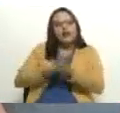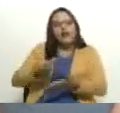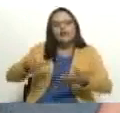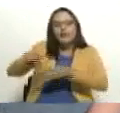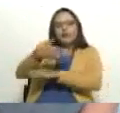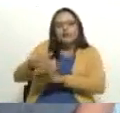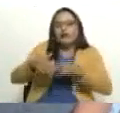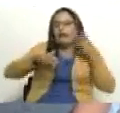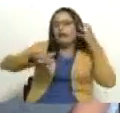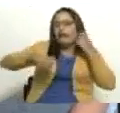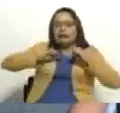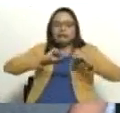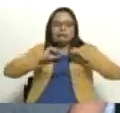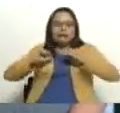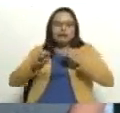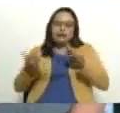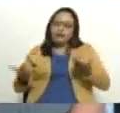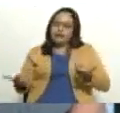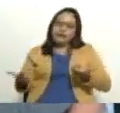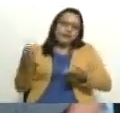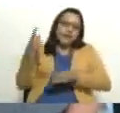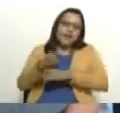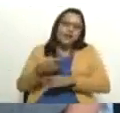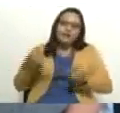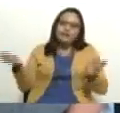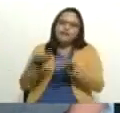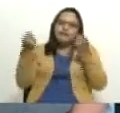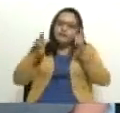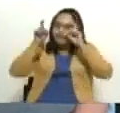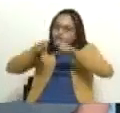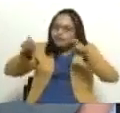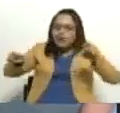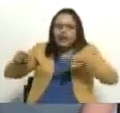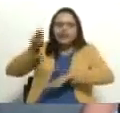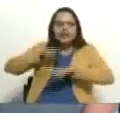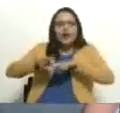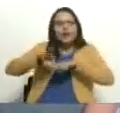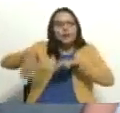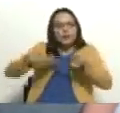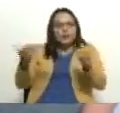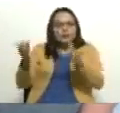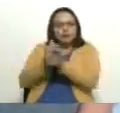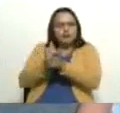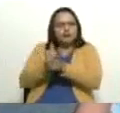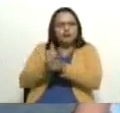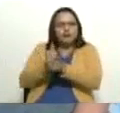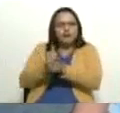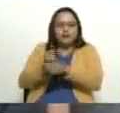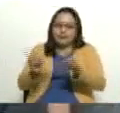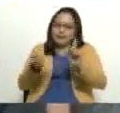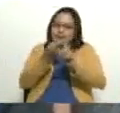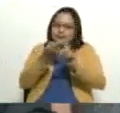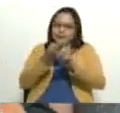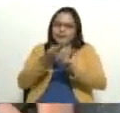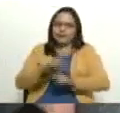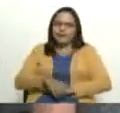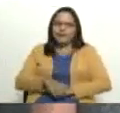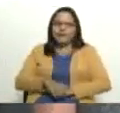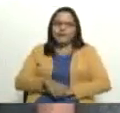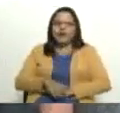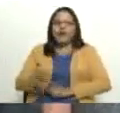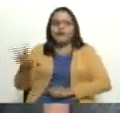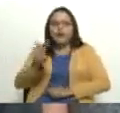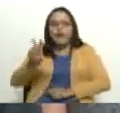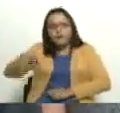que es una campaña de pedagogía para que, por ejemplo, logremos eso en primer lugar. Venezuela puede